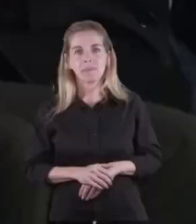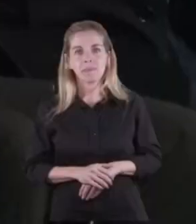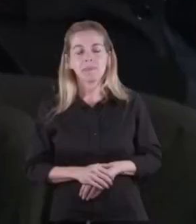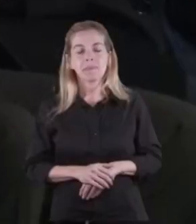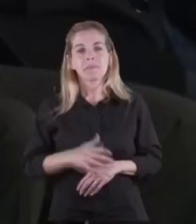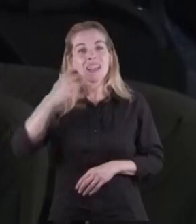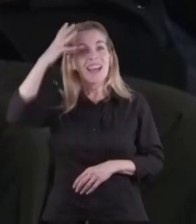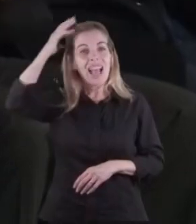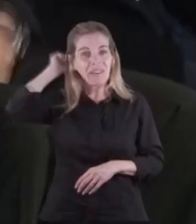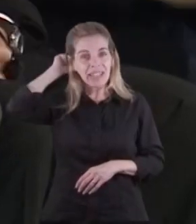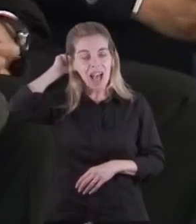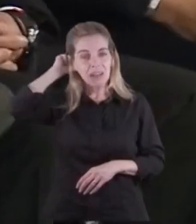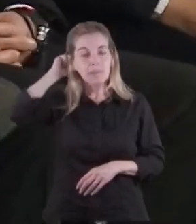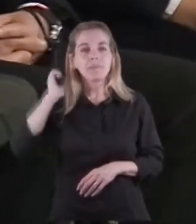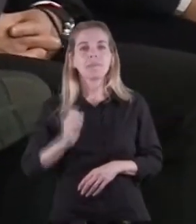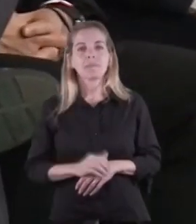Finalmente, Evita...